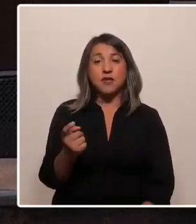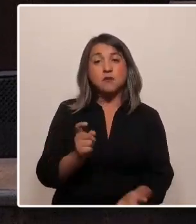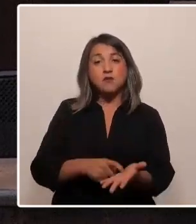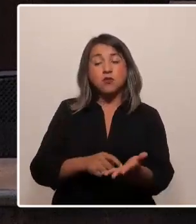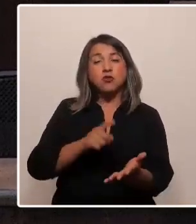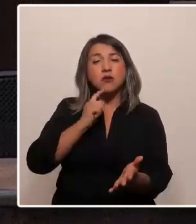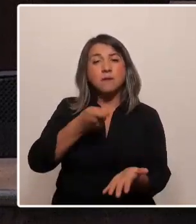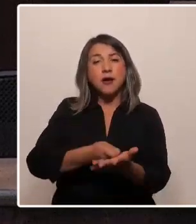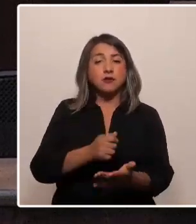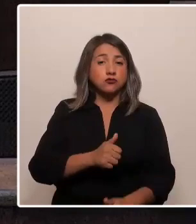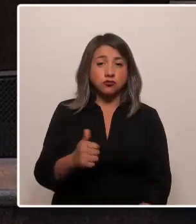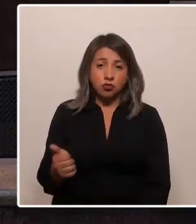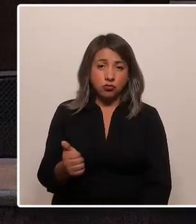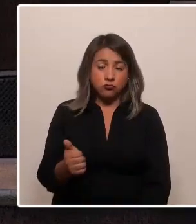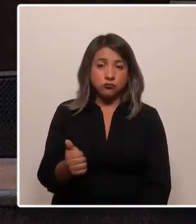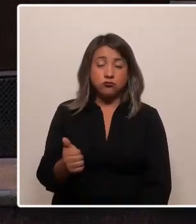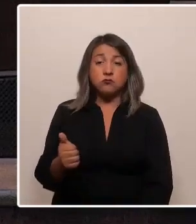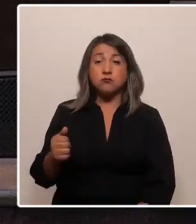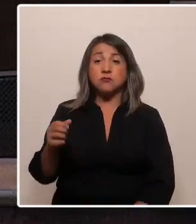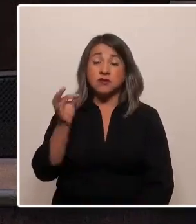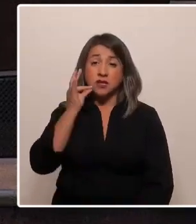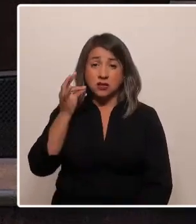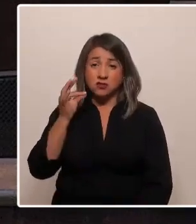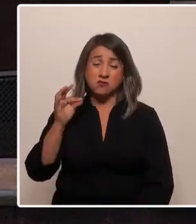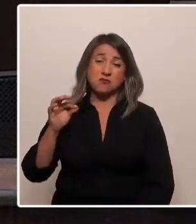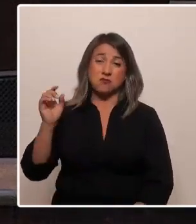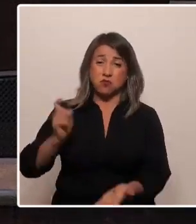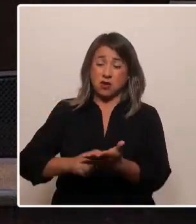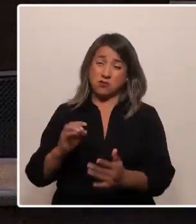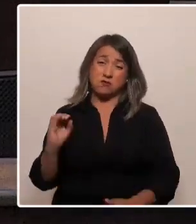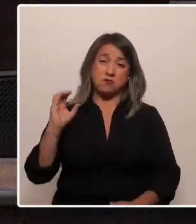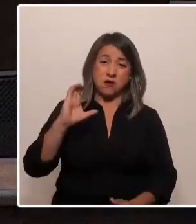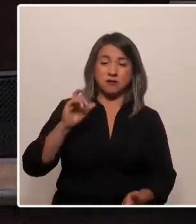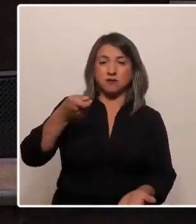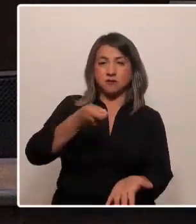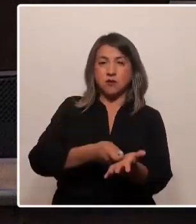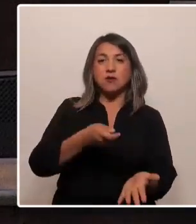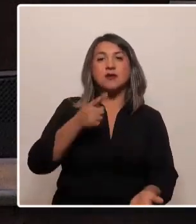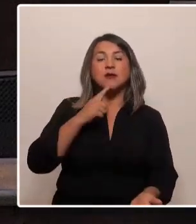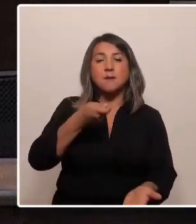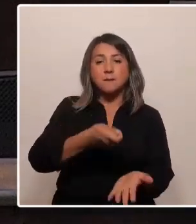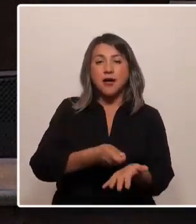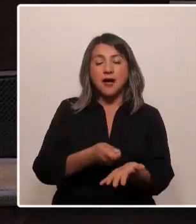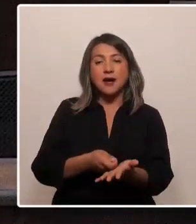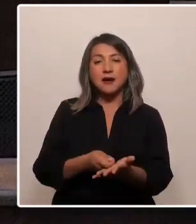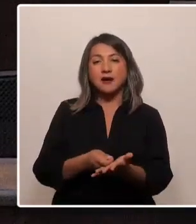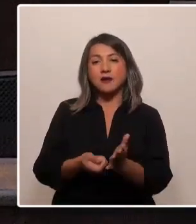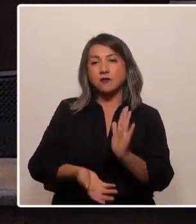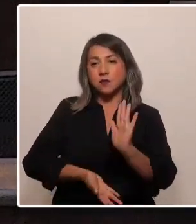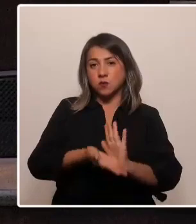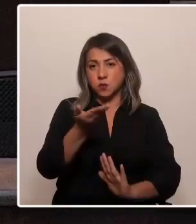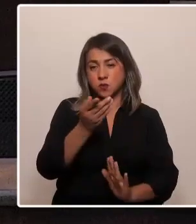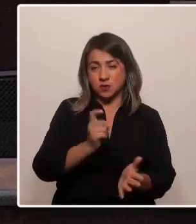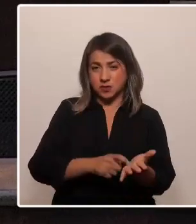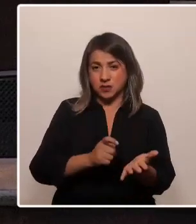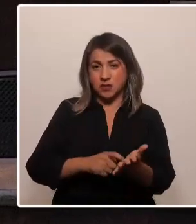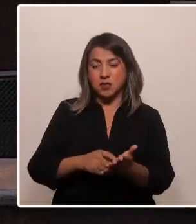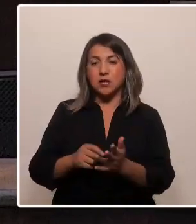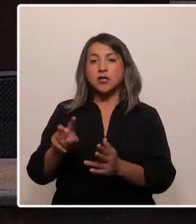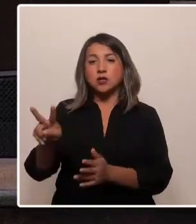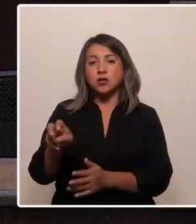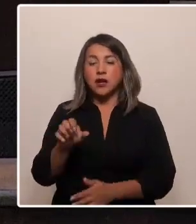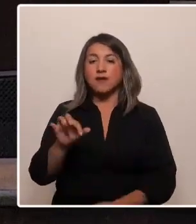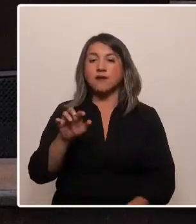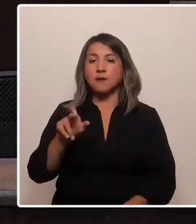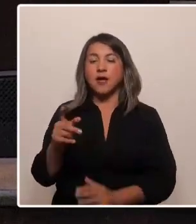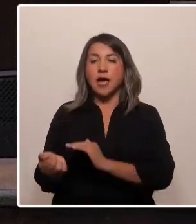pagamos todos, y más los que más ganan. Es más justo subir las pensiones con financiamiento tributario que con cotizaciones y